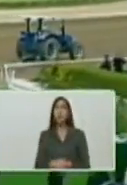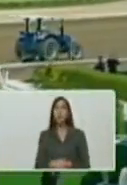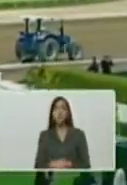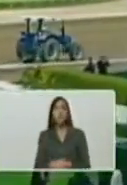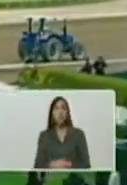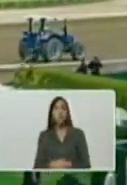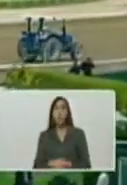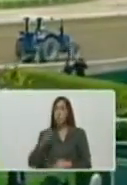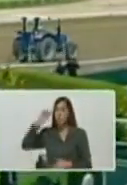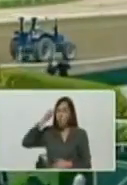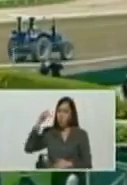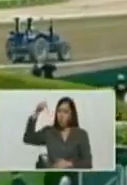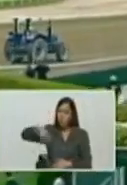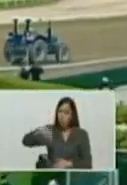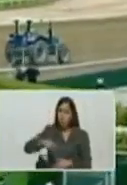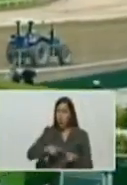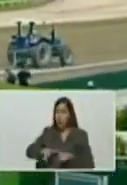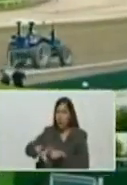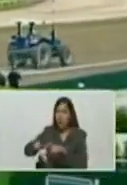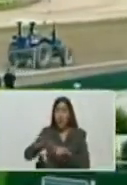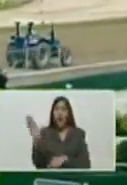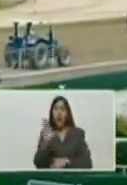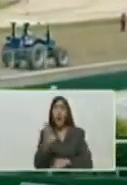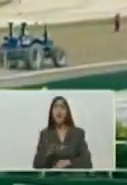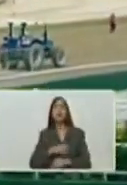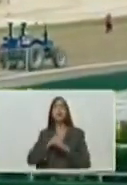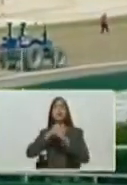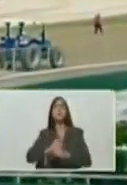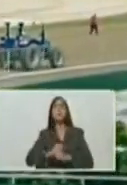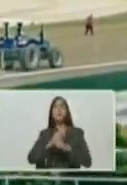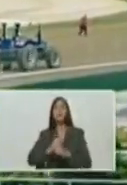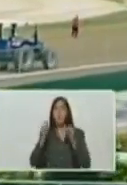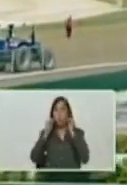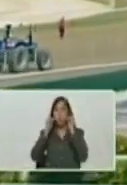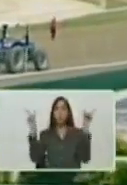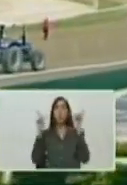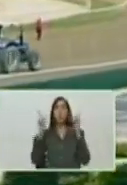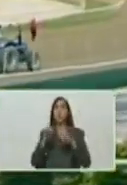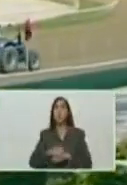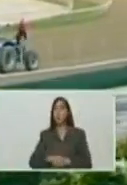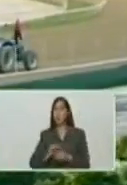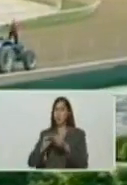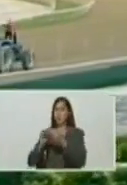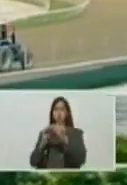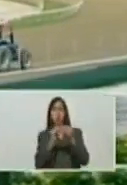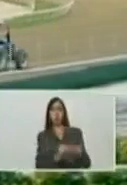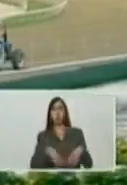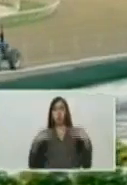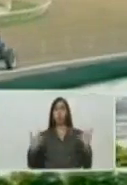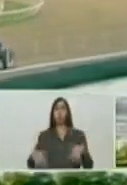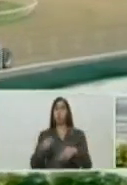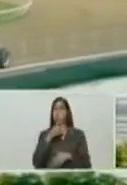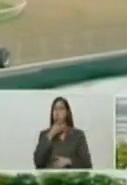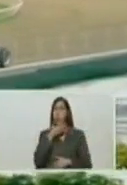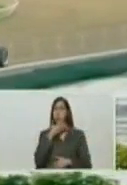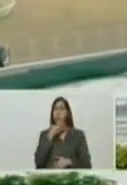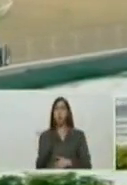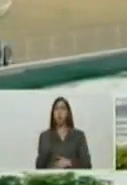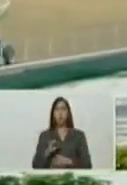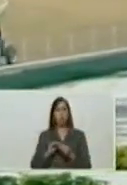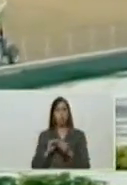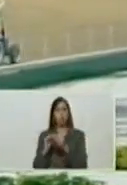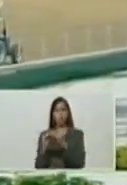Inolvidable este hipódromo de Caracas, y ahora está resplandeciente, reconstruido, bello,